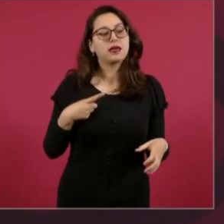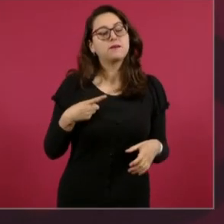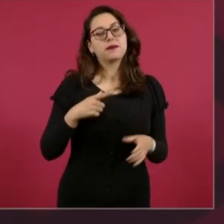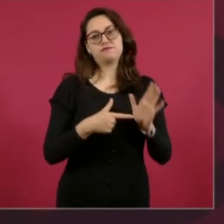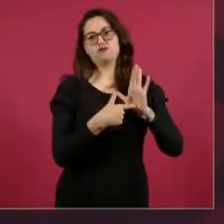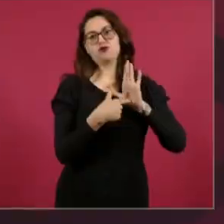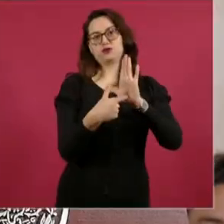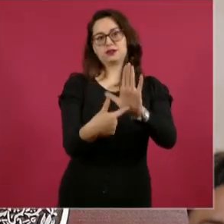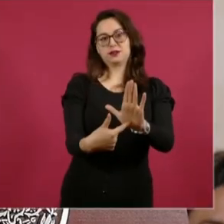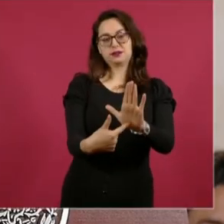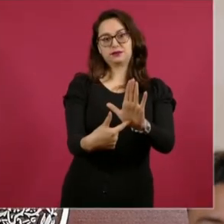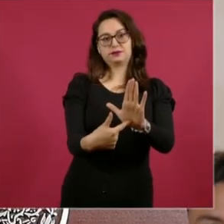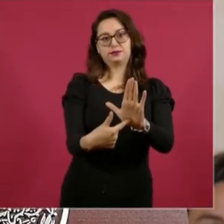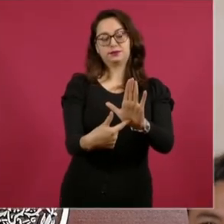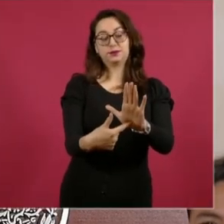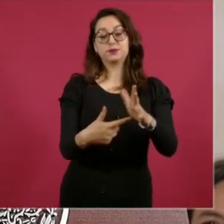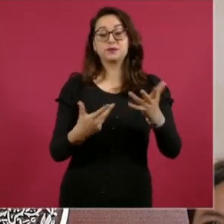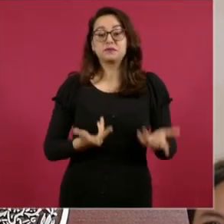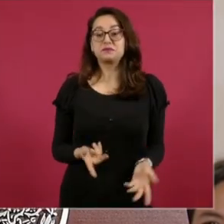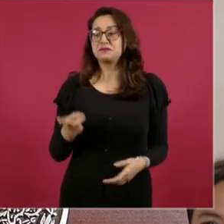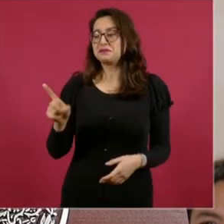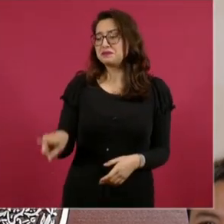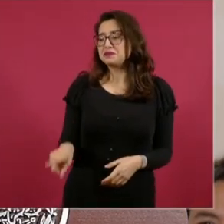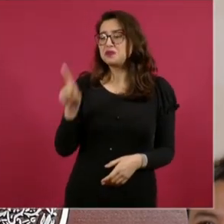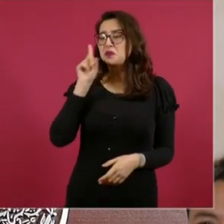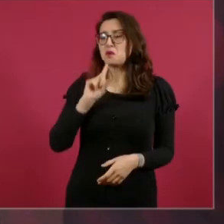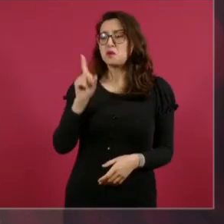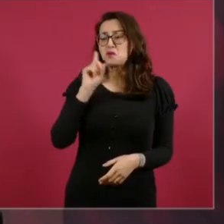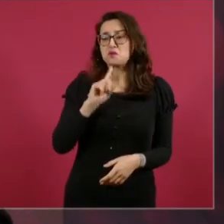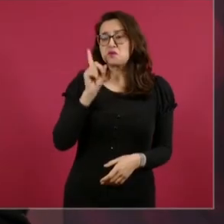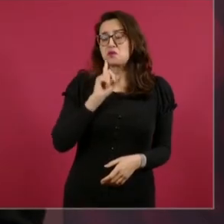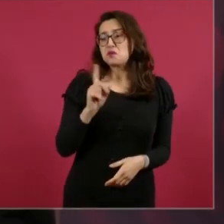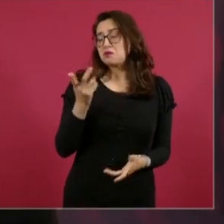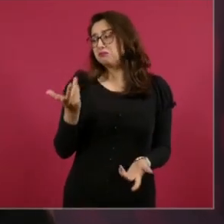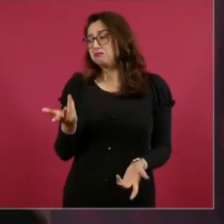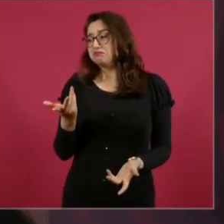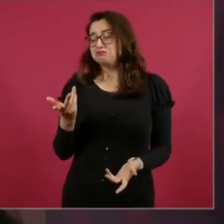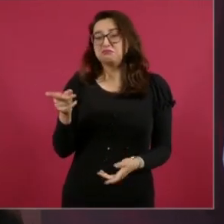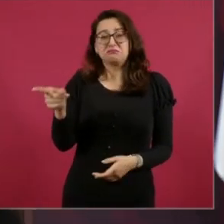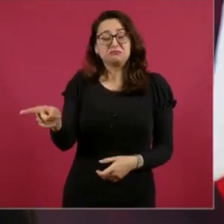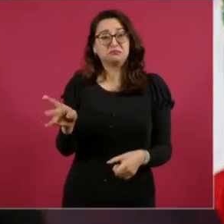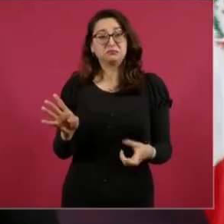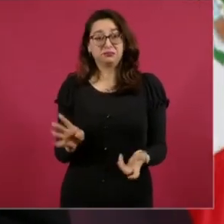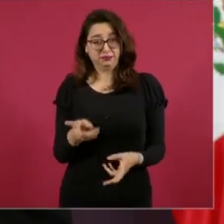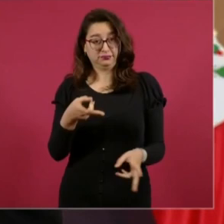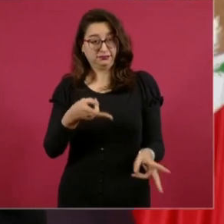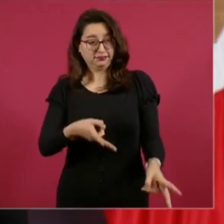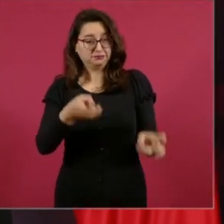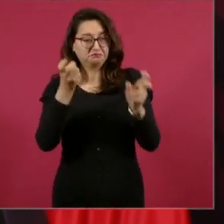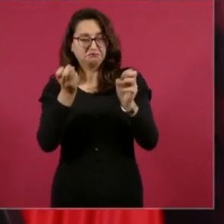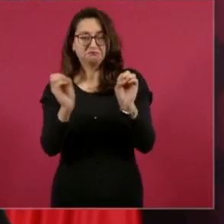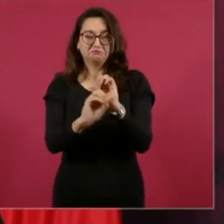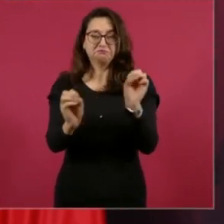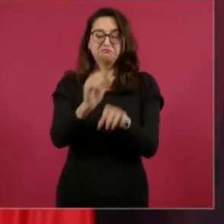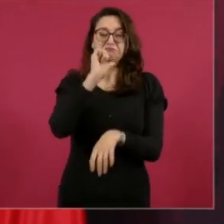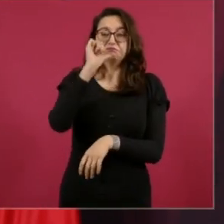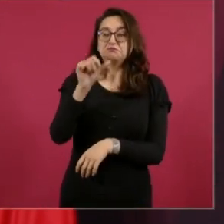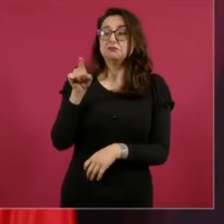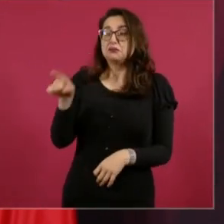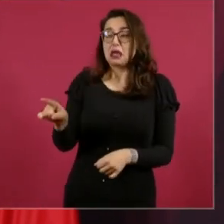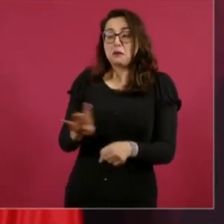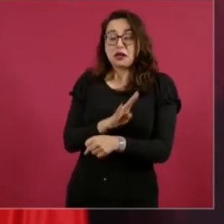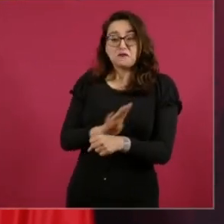del periodo neoliberal, ni se haya beneficiado. A lo mejor es una señora